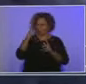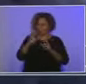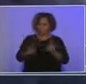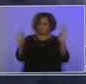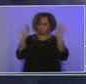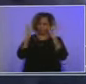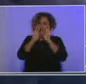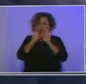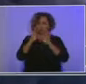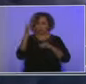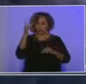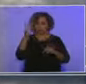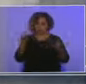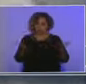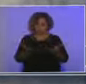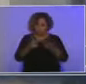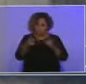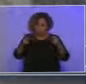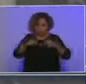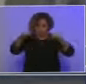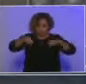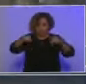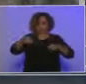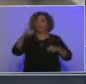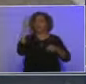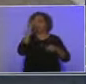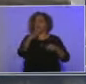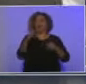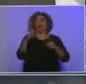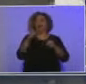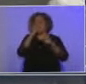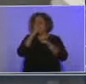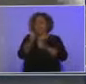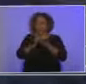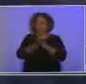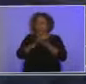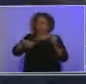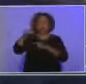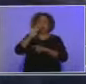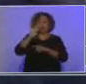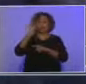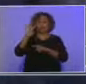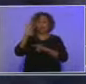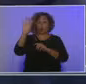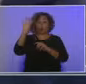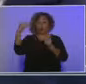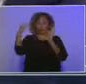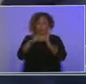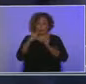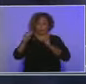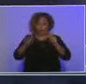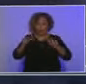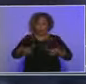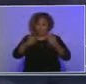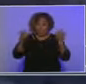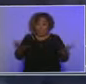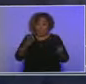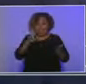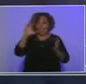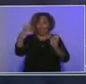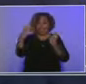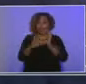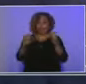importante este lugar aquí. Mira, es un distrito muy interesante. 740 mil personas que viven aquí, 500